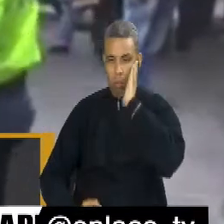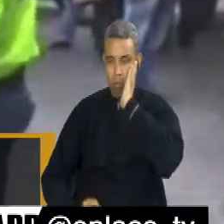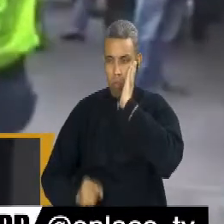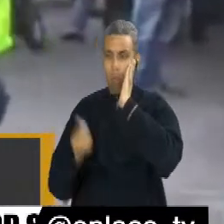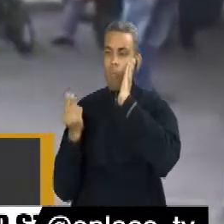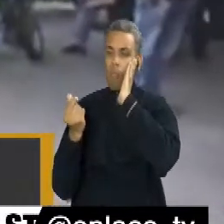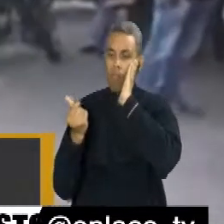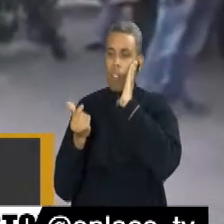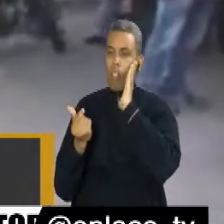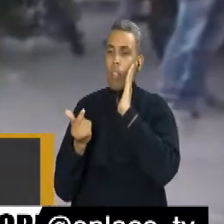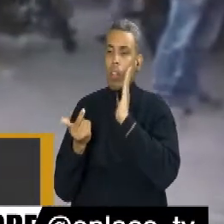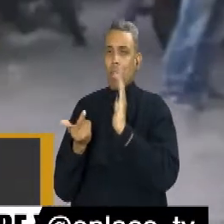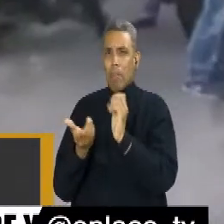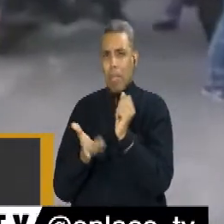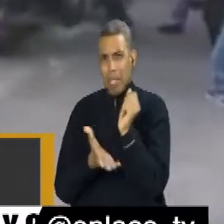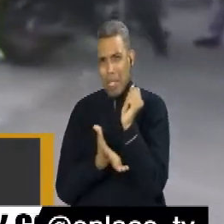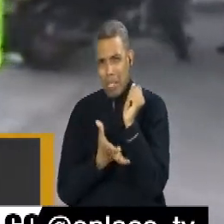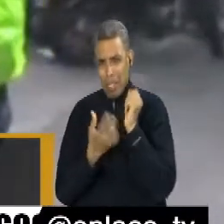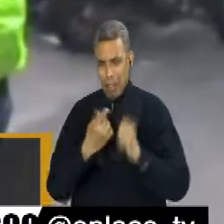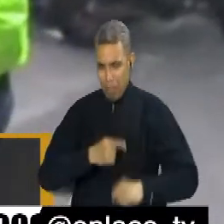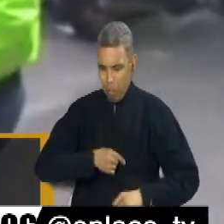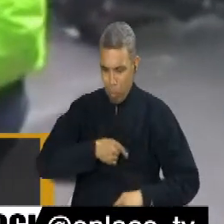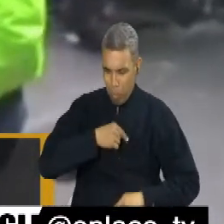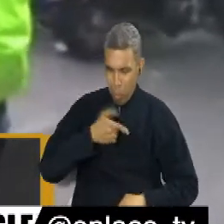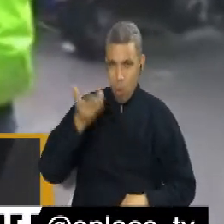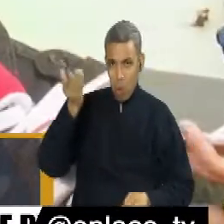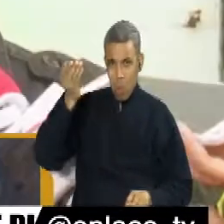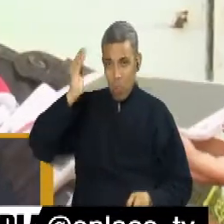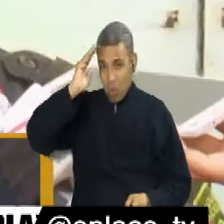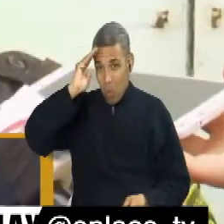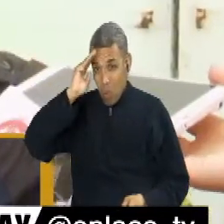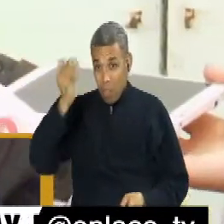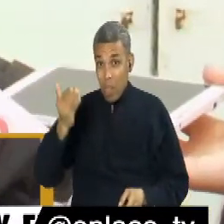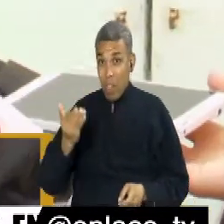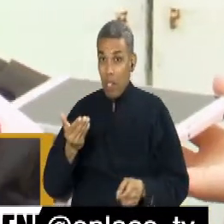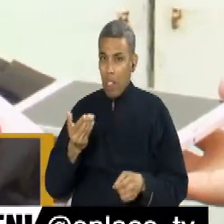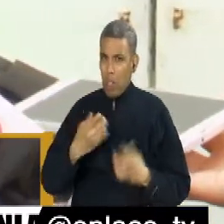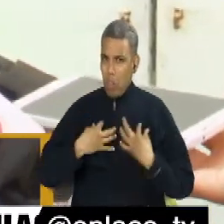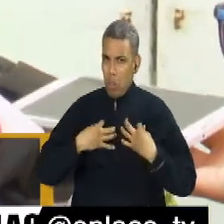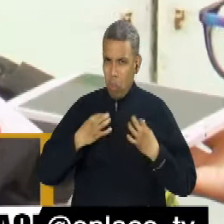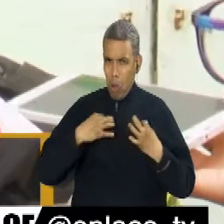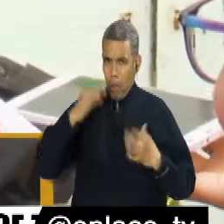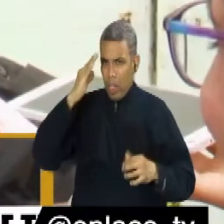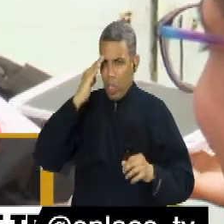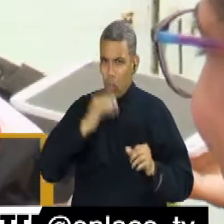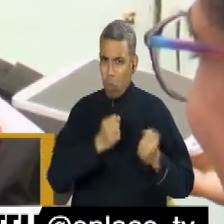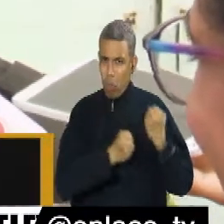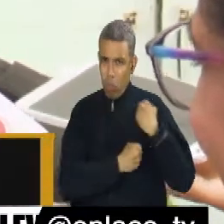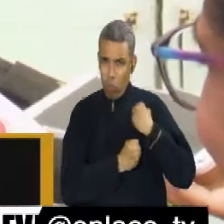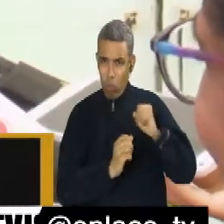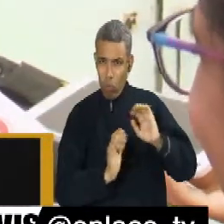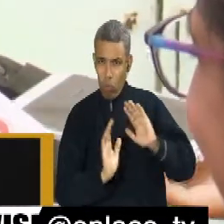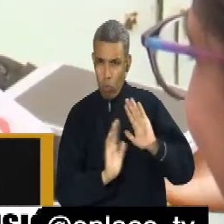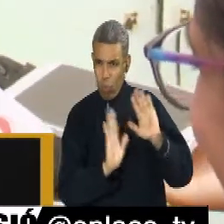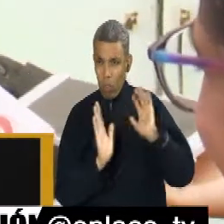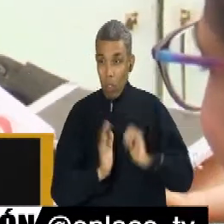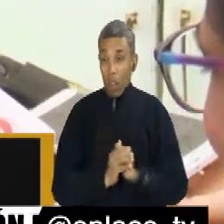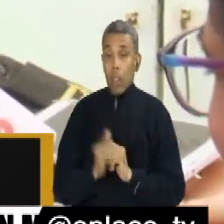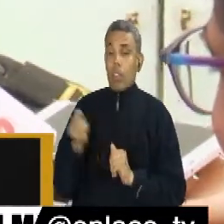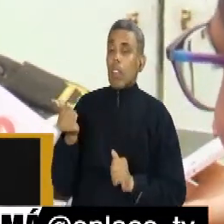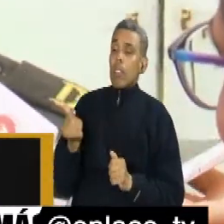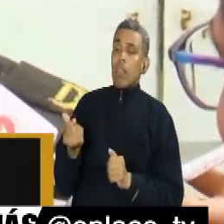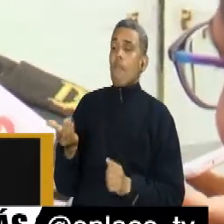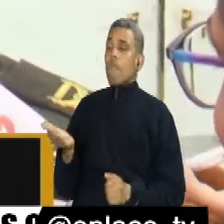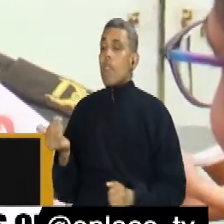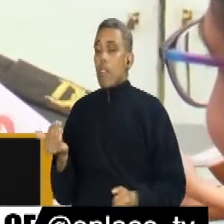exigencia de prendas privativas de las fuerzas militares. Estas son unas llamadas que tienen una cadencia en cuanto a los requerimientos que